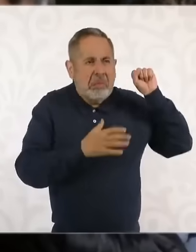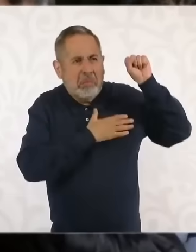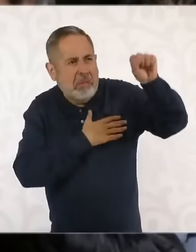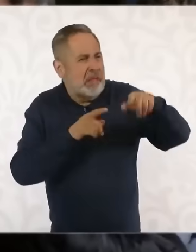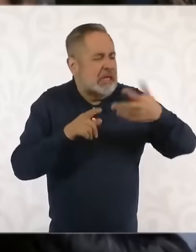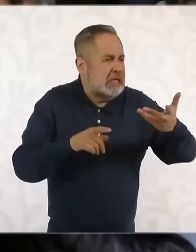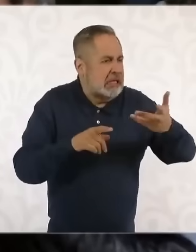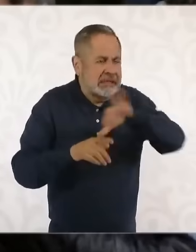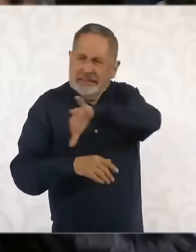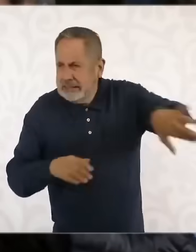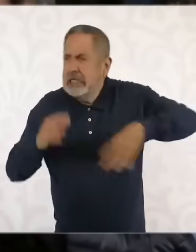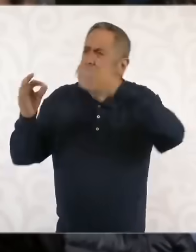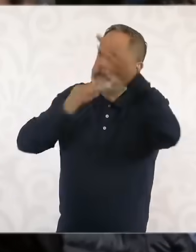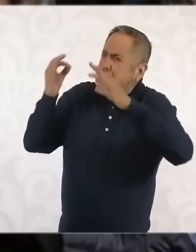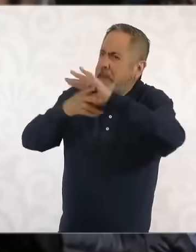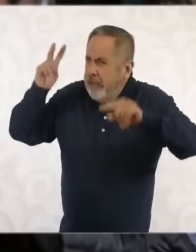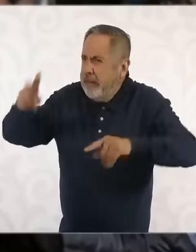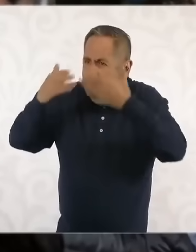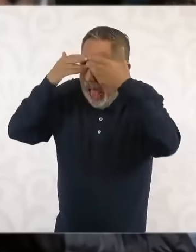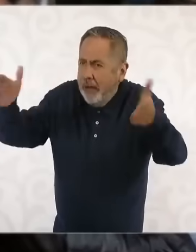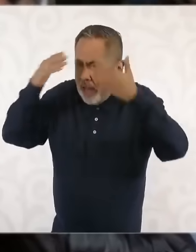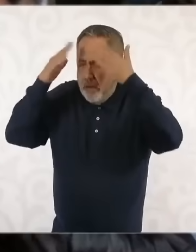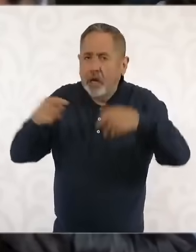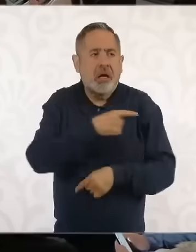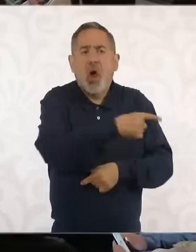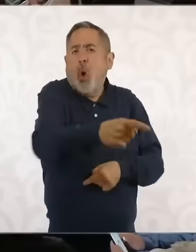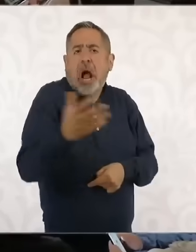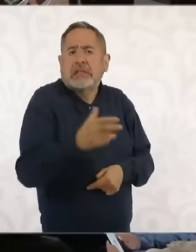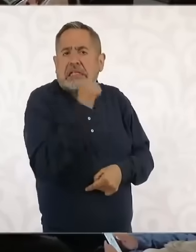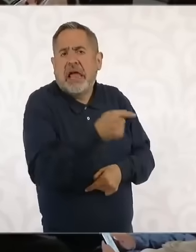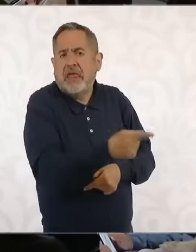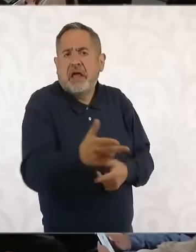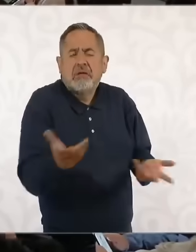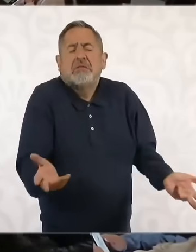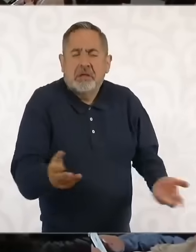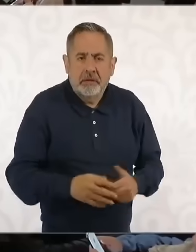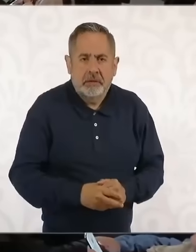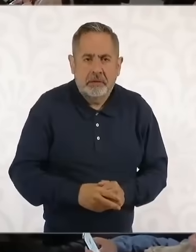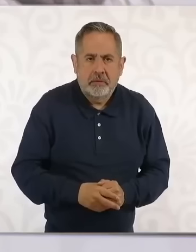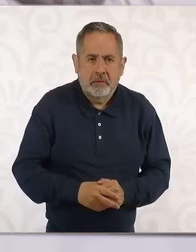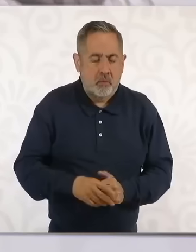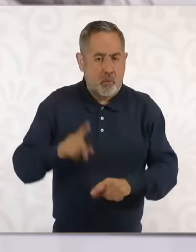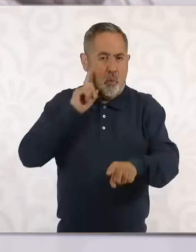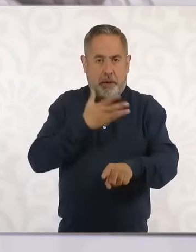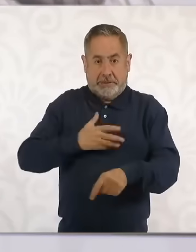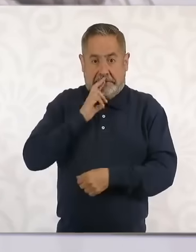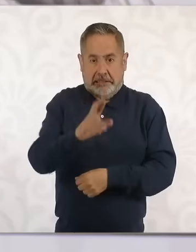de comunicación no lo hacen, presidente. Entonces, preguntarle también su opinión al respecto. Tiene razón. Y